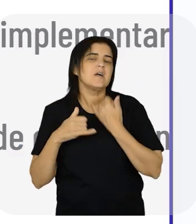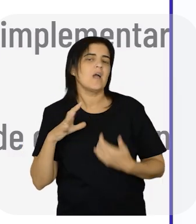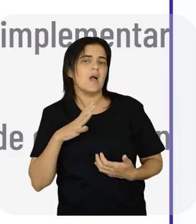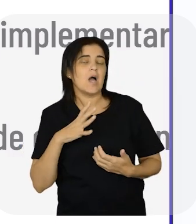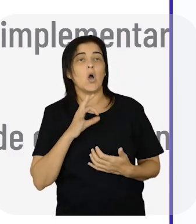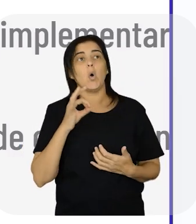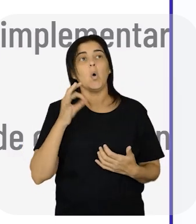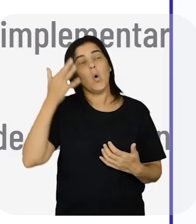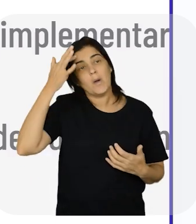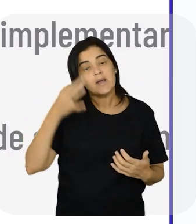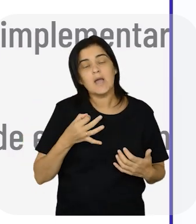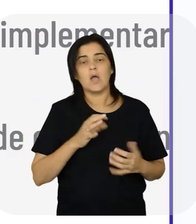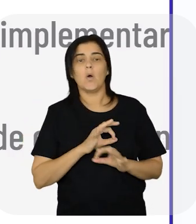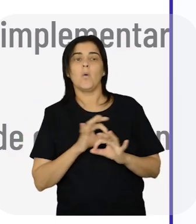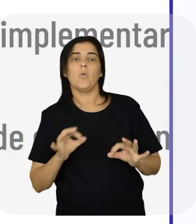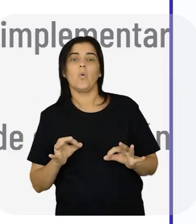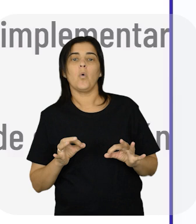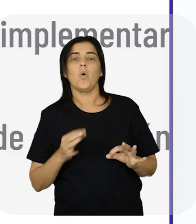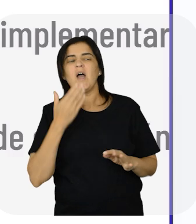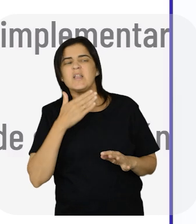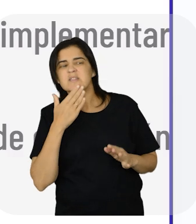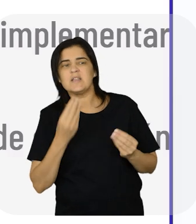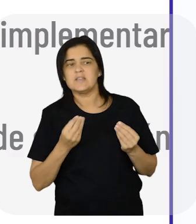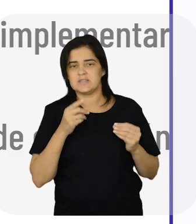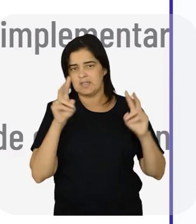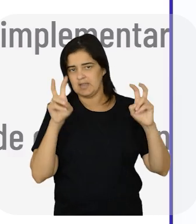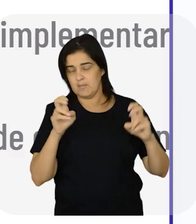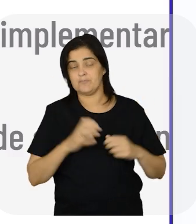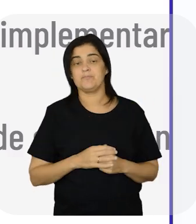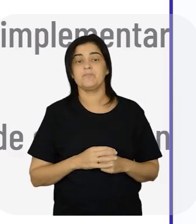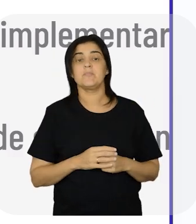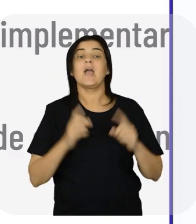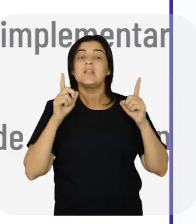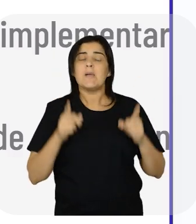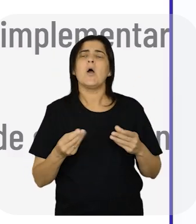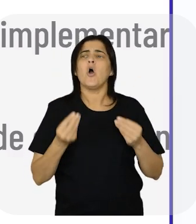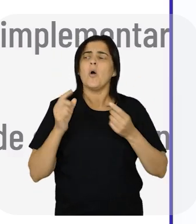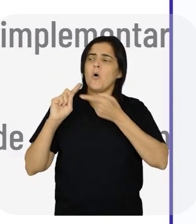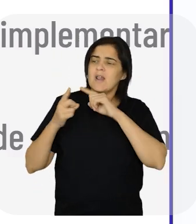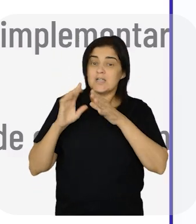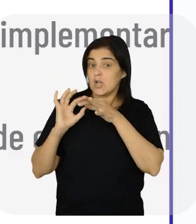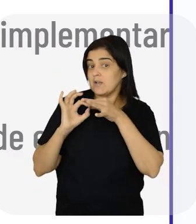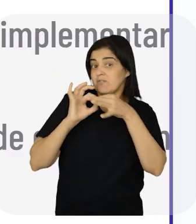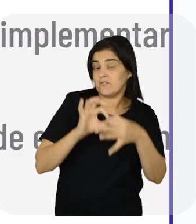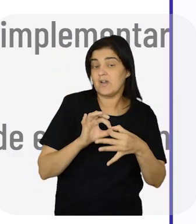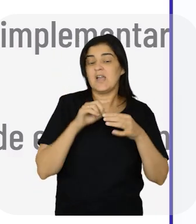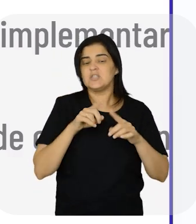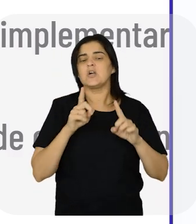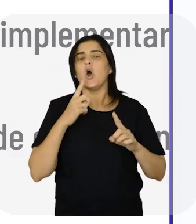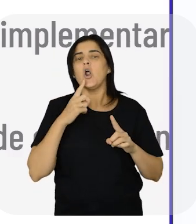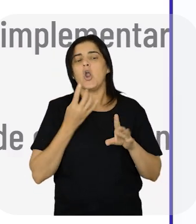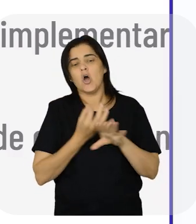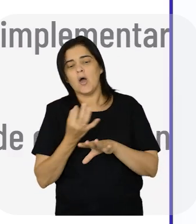sostienen o defienden de alguna forma? Y bueno, y también cómo relacionamos eso con la